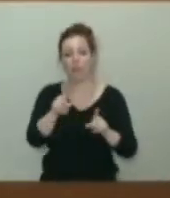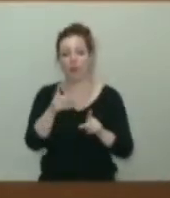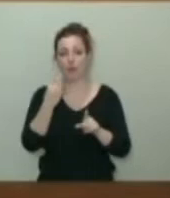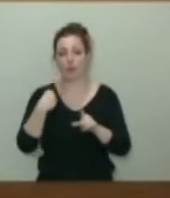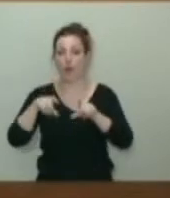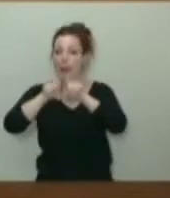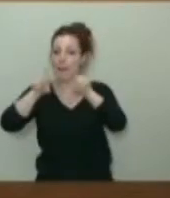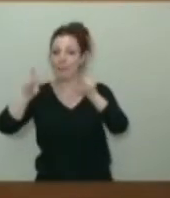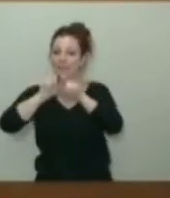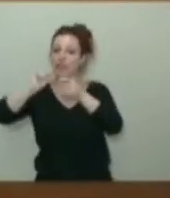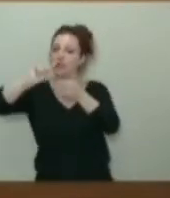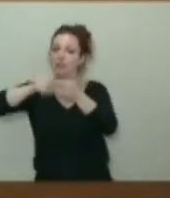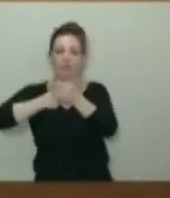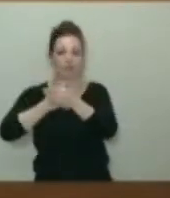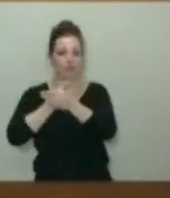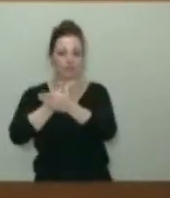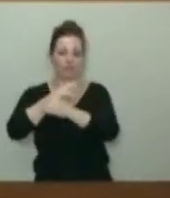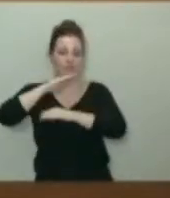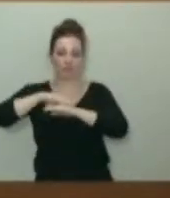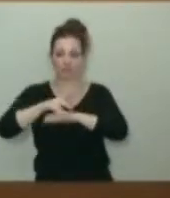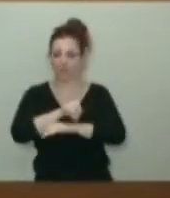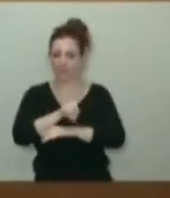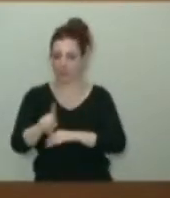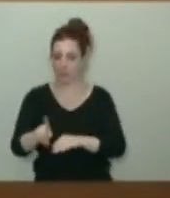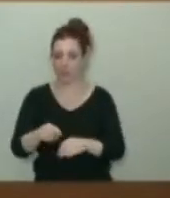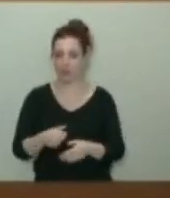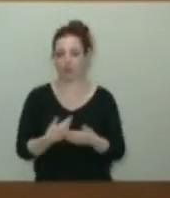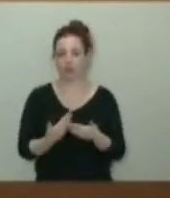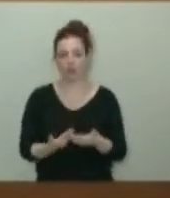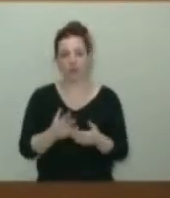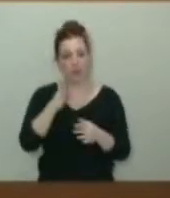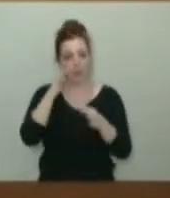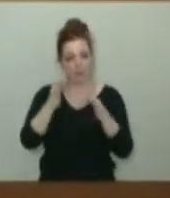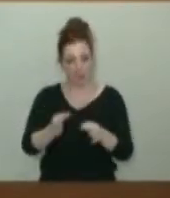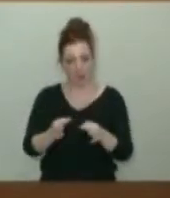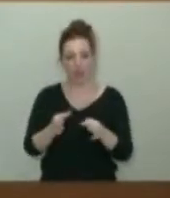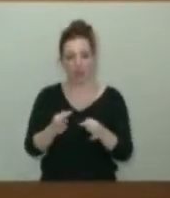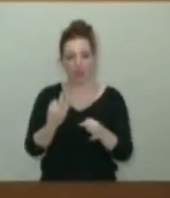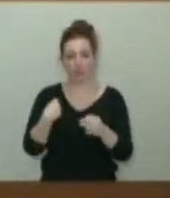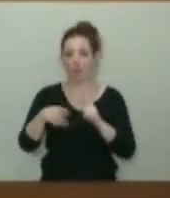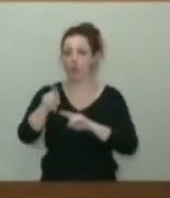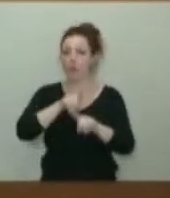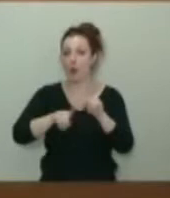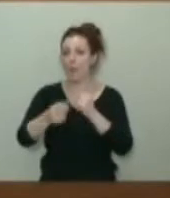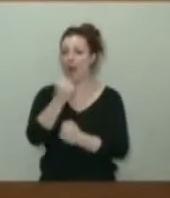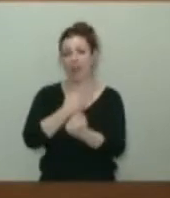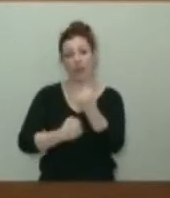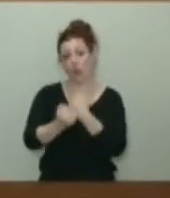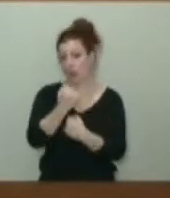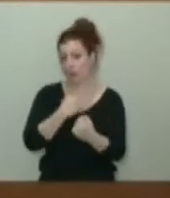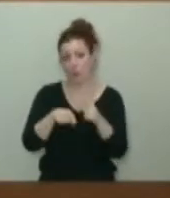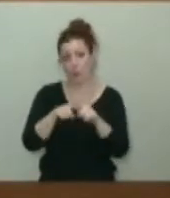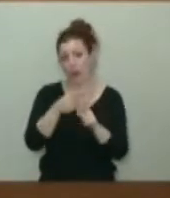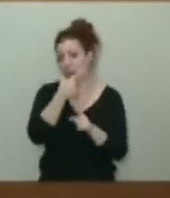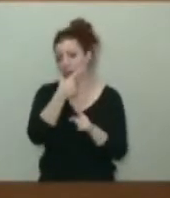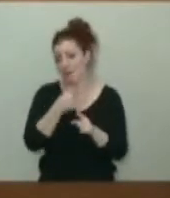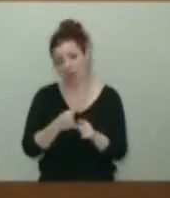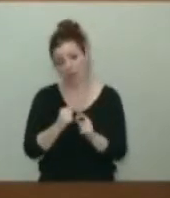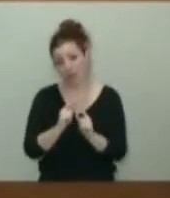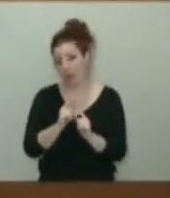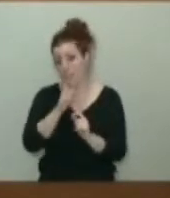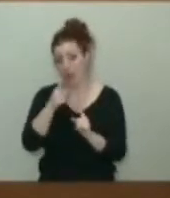o contratistas principales. Es cierto que la coyuntura económica no facilita el cumplimiento de estos